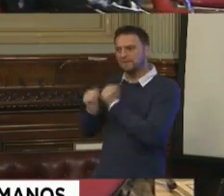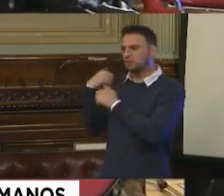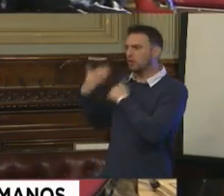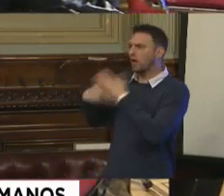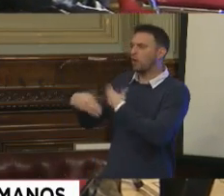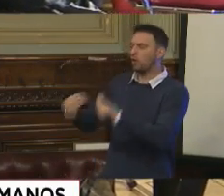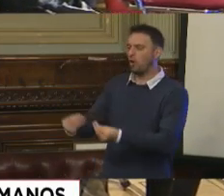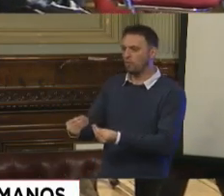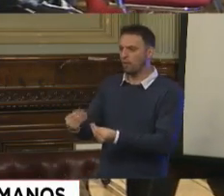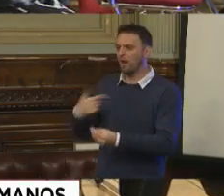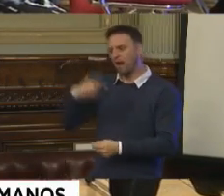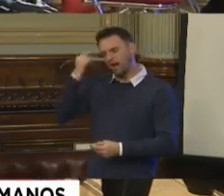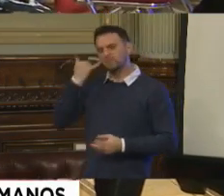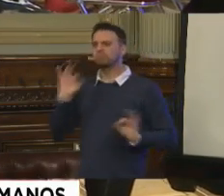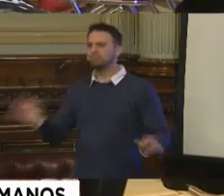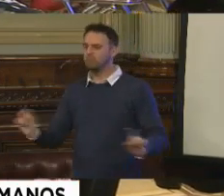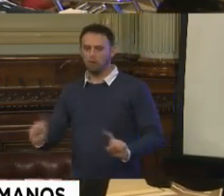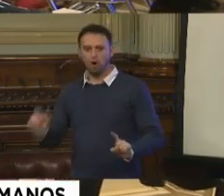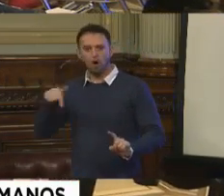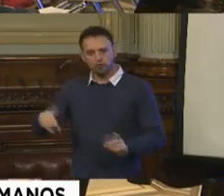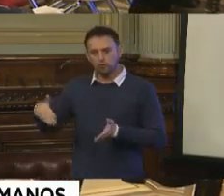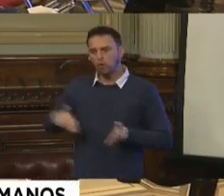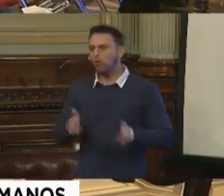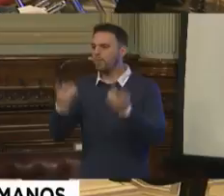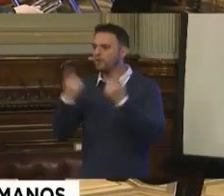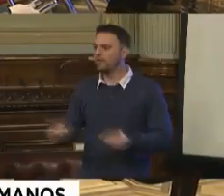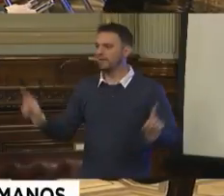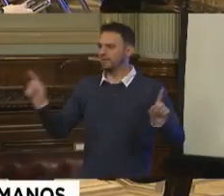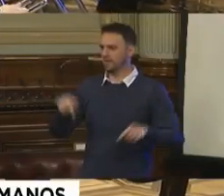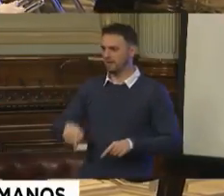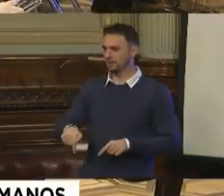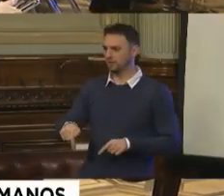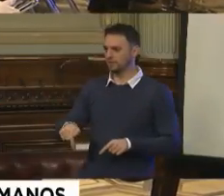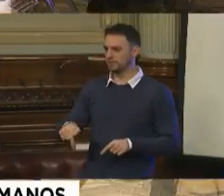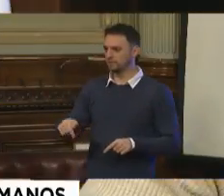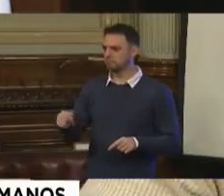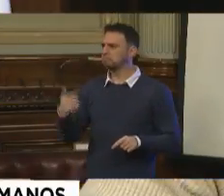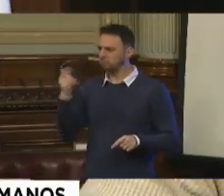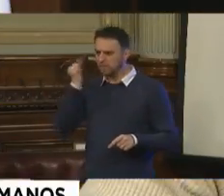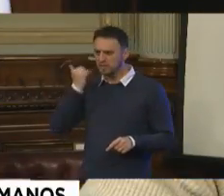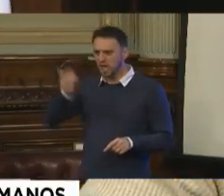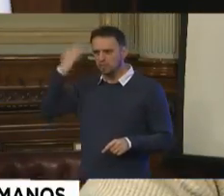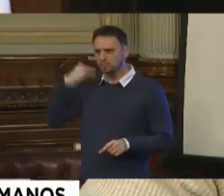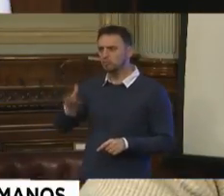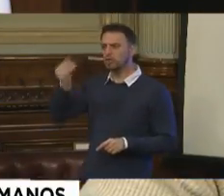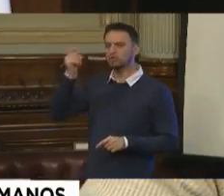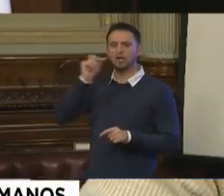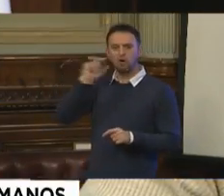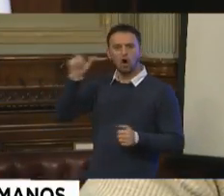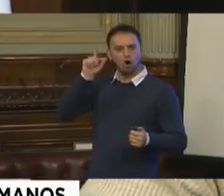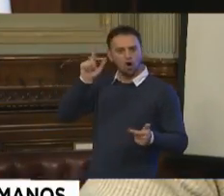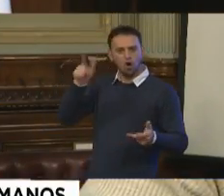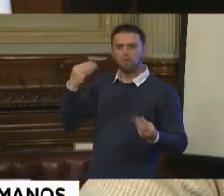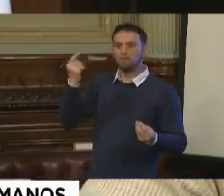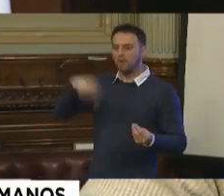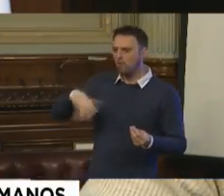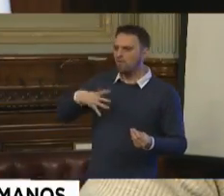no no no no conformarnos y este también es otra cuestión no es decir bueno no está mal lo que se ha logrado